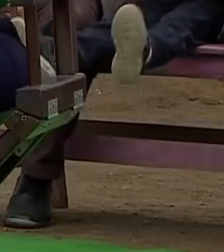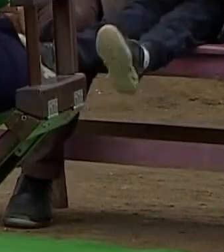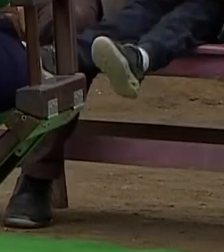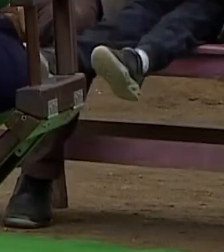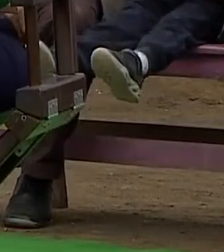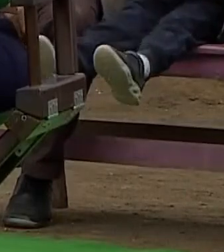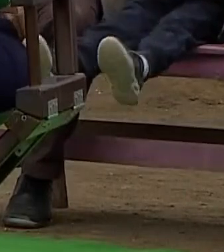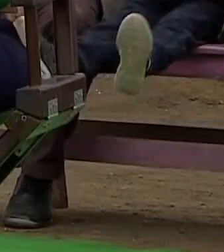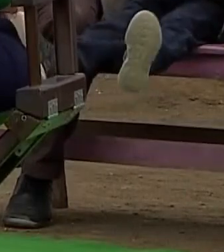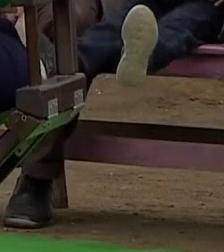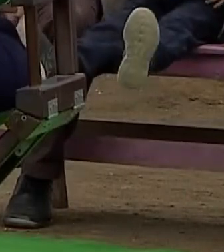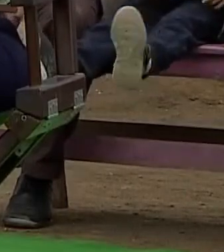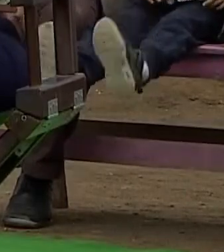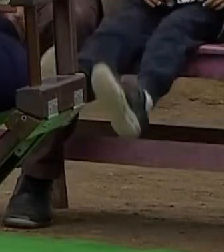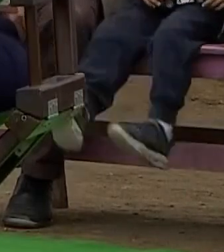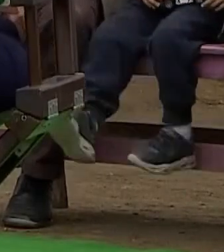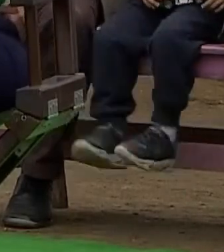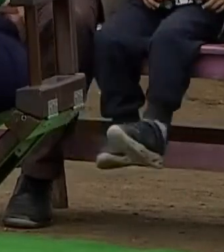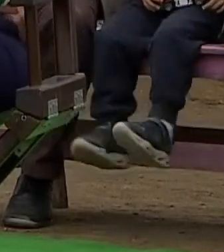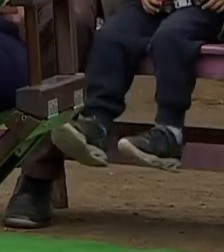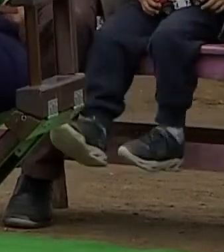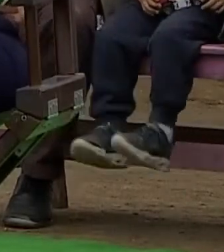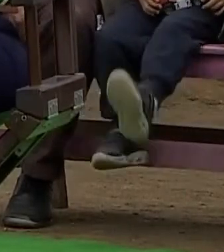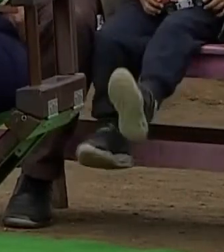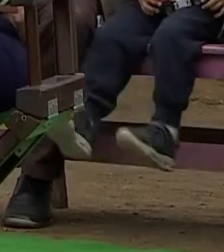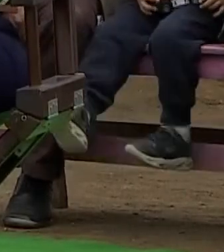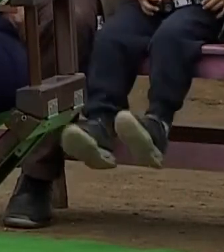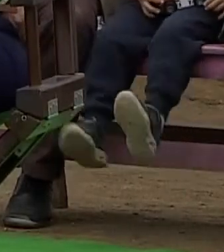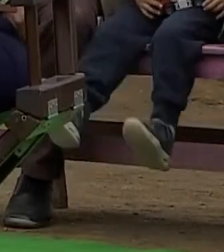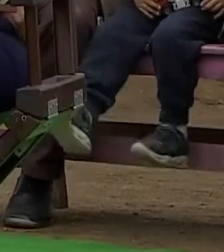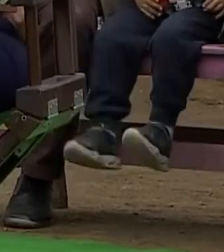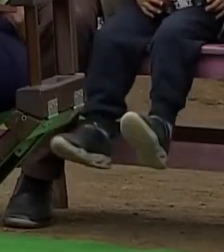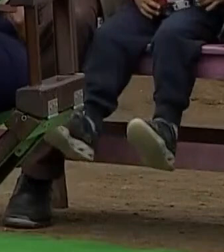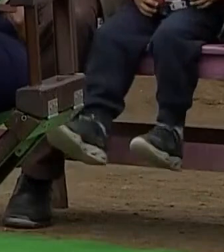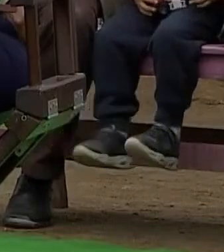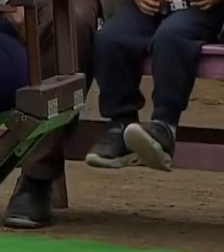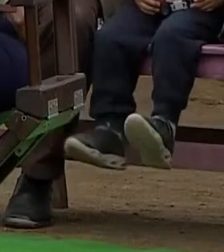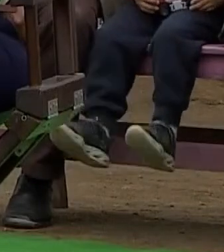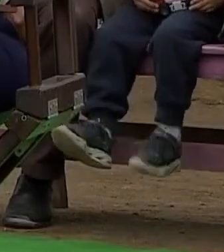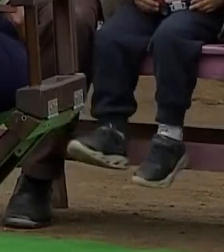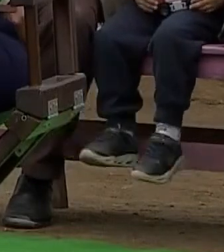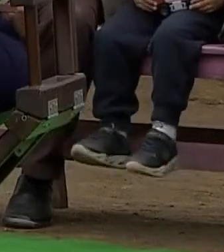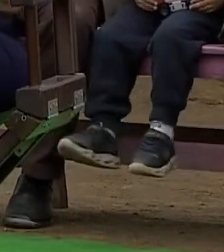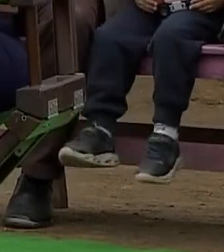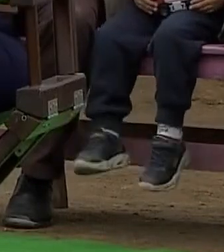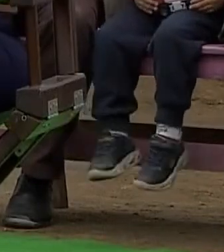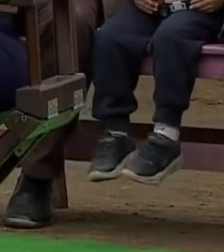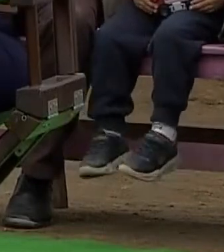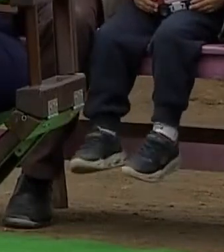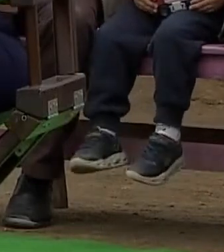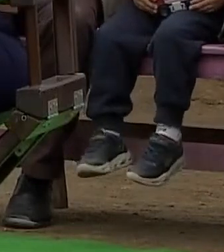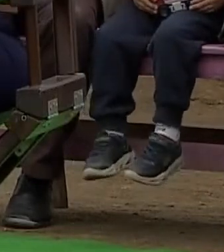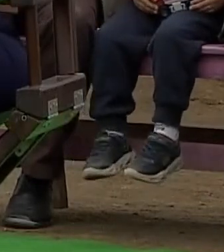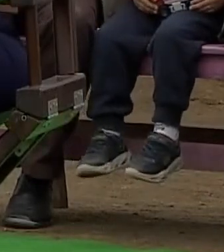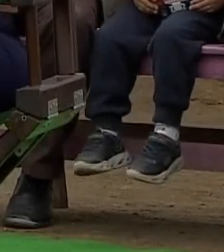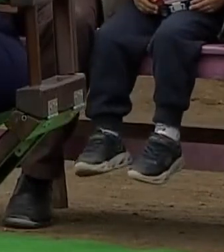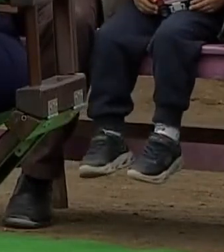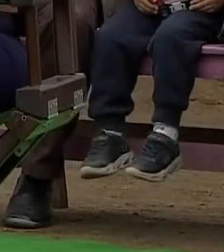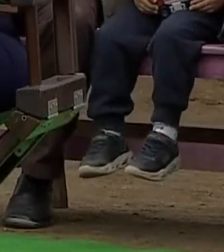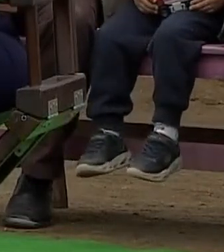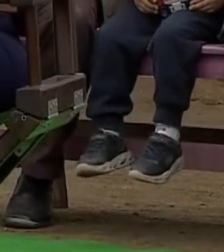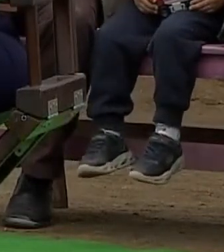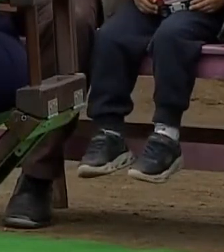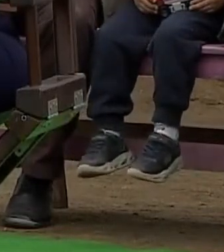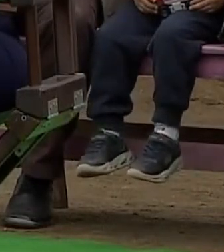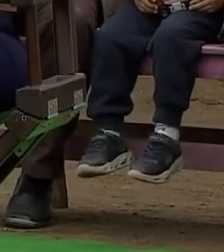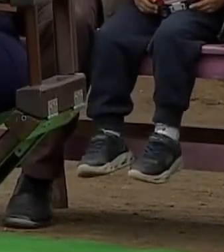realidad son casi un centenar de ellos, pero específicamente hay dos subtipos, el 16 y el 18, que tienen una incidencia en el cáncer de cuello uterino, que